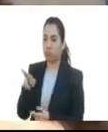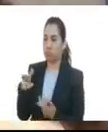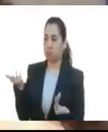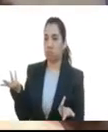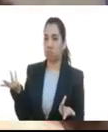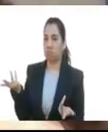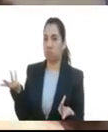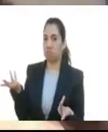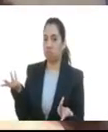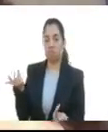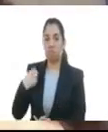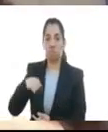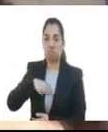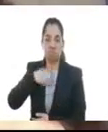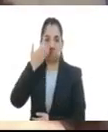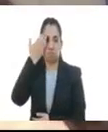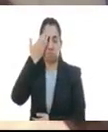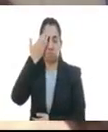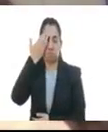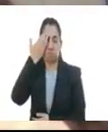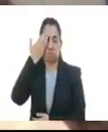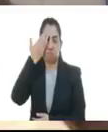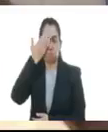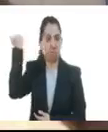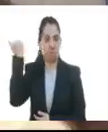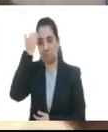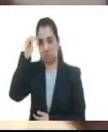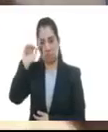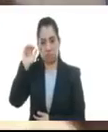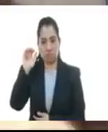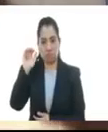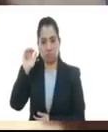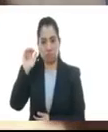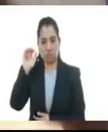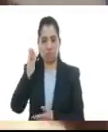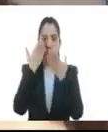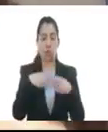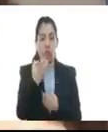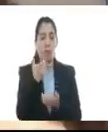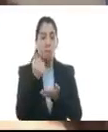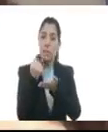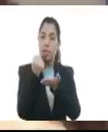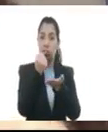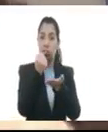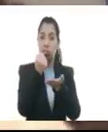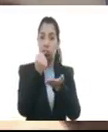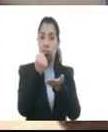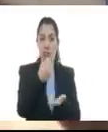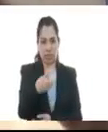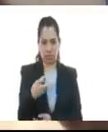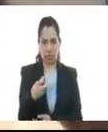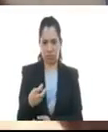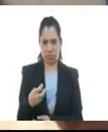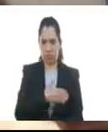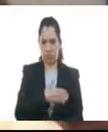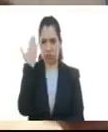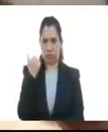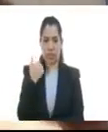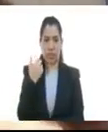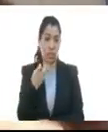que no había presupuesto para eso, porque pues ni siquiera sabían que eso era algo que tenían que ellos hacerse